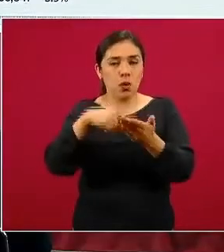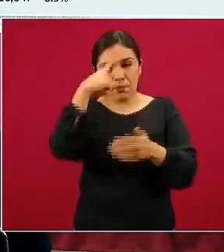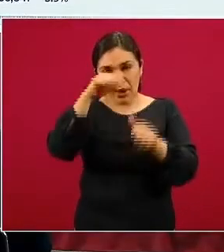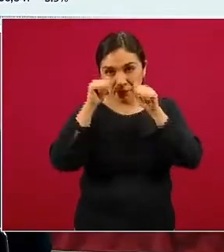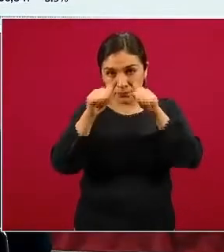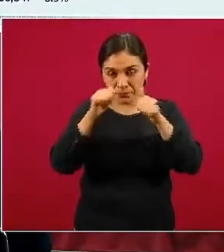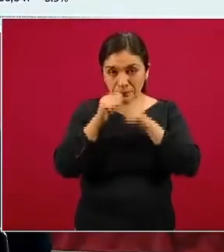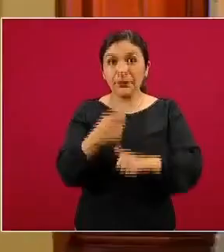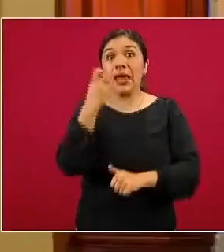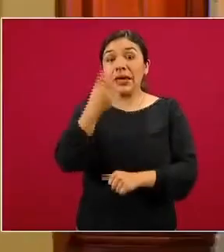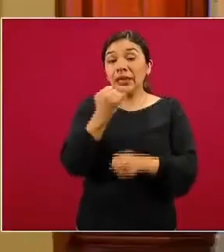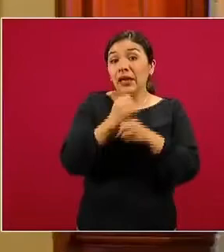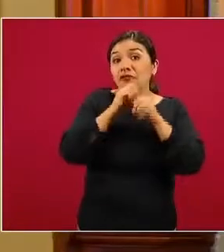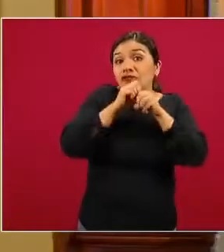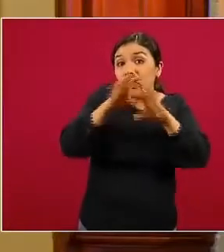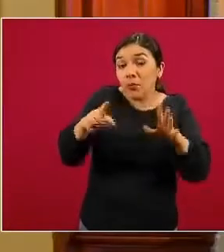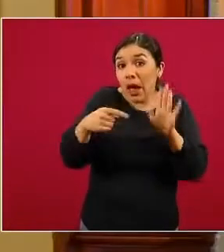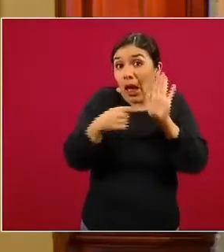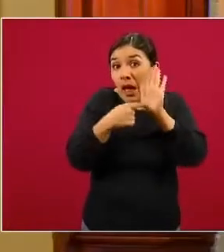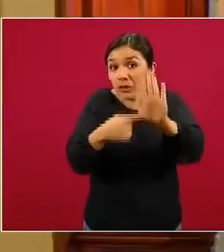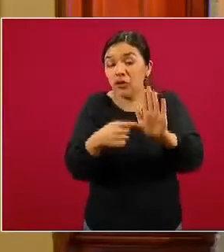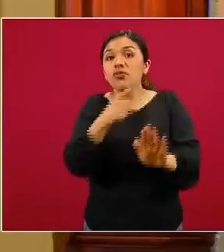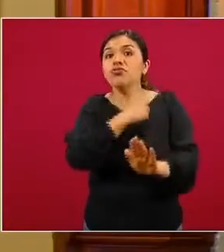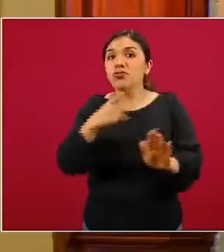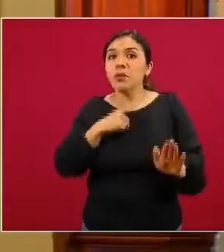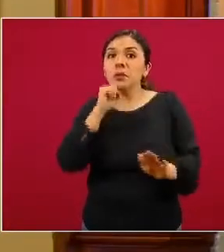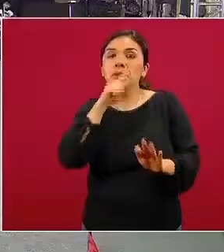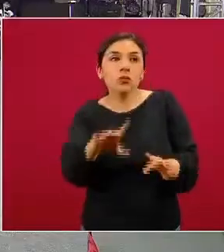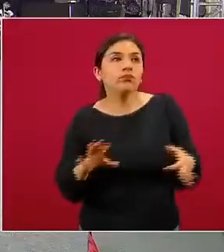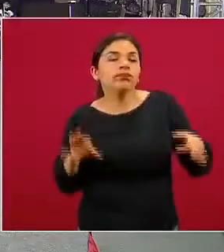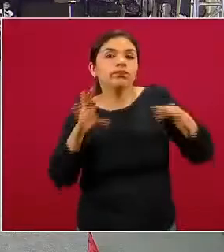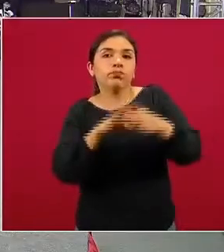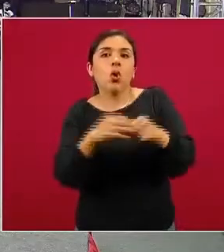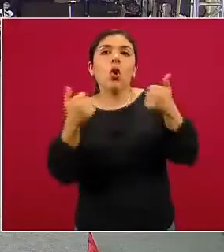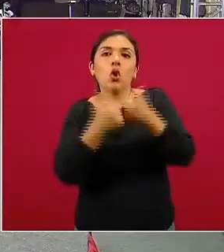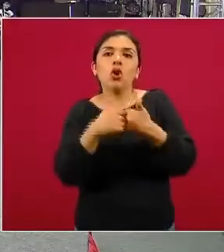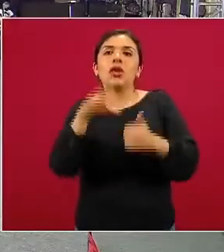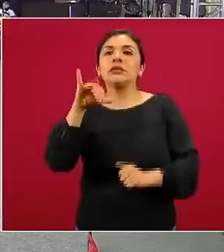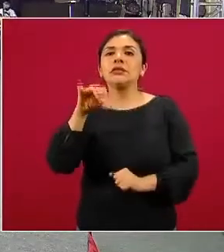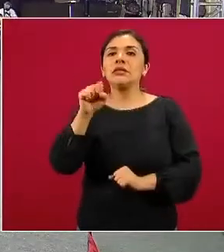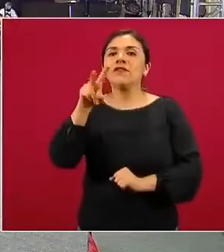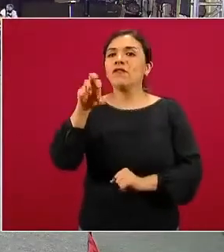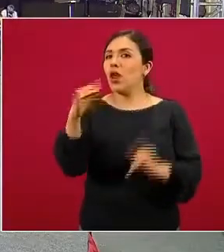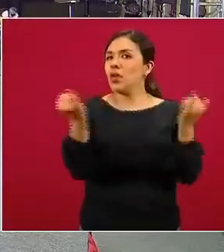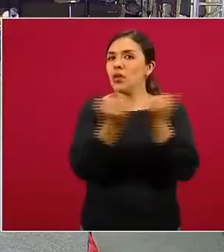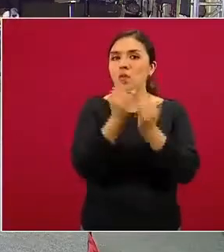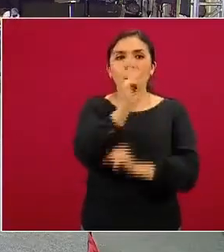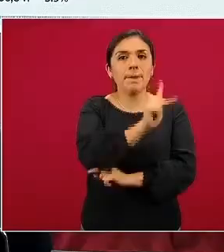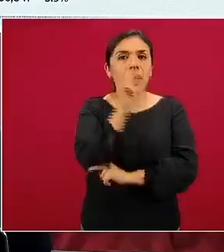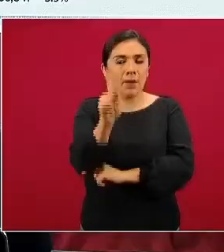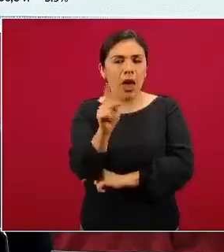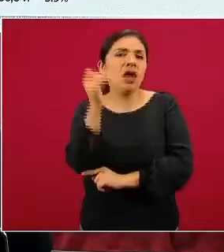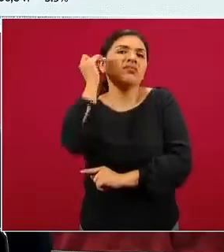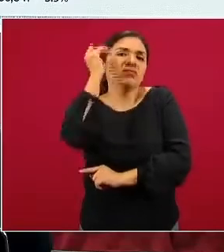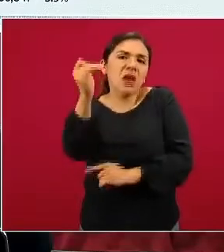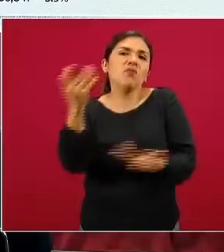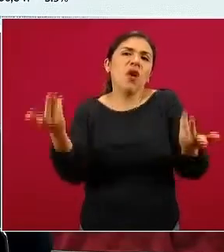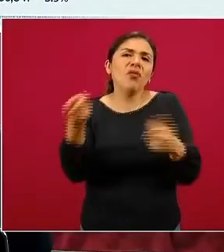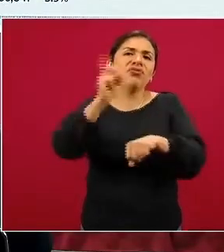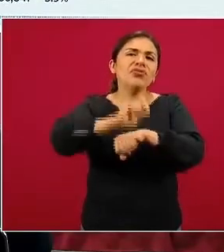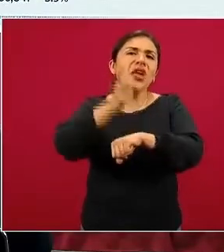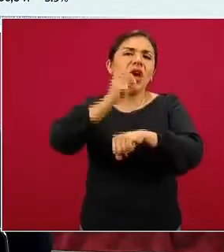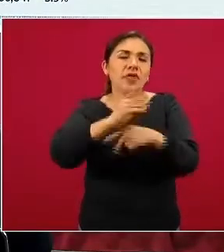lo tanto, toda esta información debe de conjuntarse, debe de fluir a través de los sistemas de información. Tomaría un tiempo o algunos